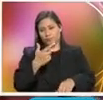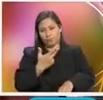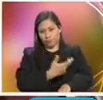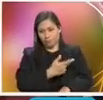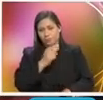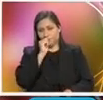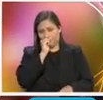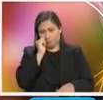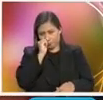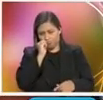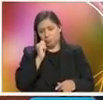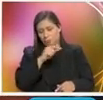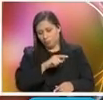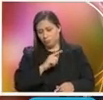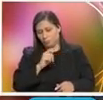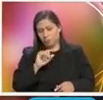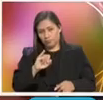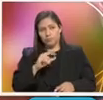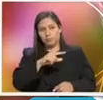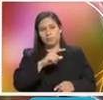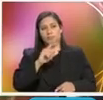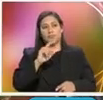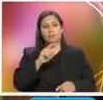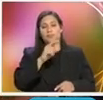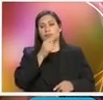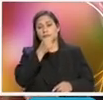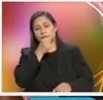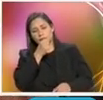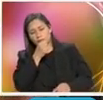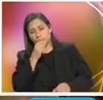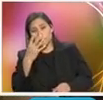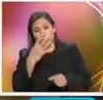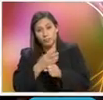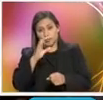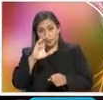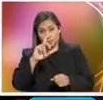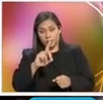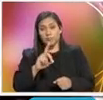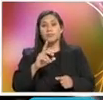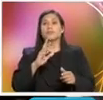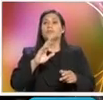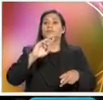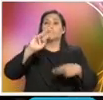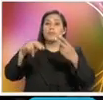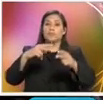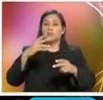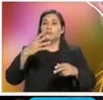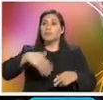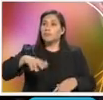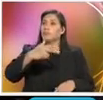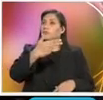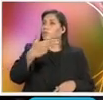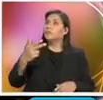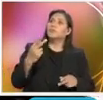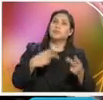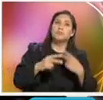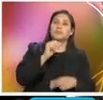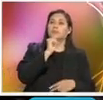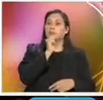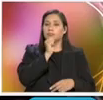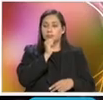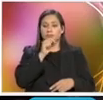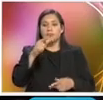otra droga, y también estaba grabando su cuarto disco, la fueron a buscar a su hotel porque no llegaba a la grabación y